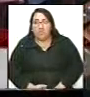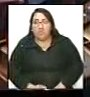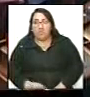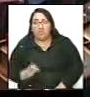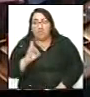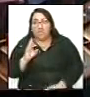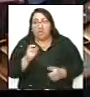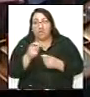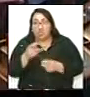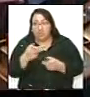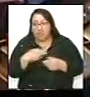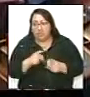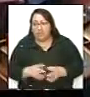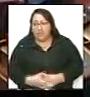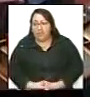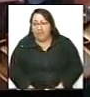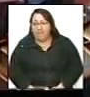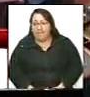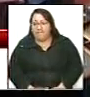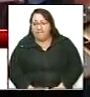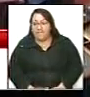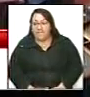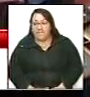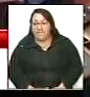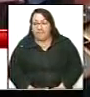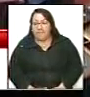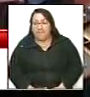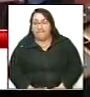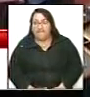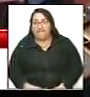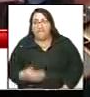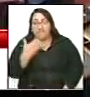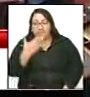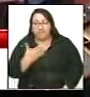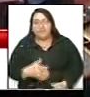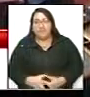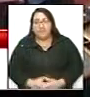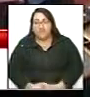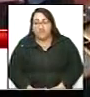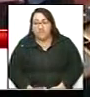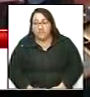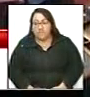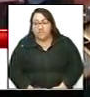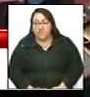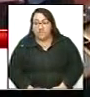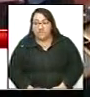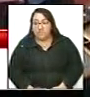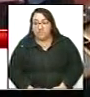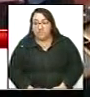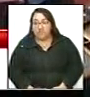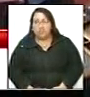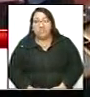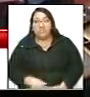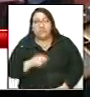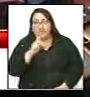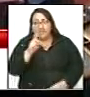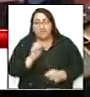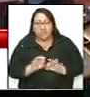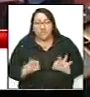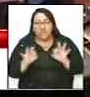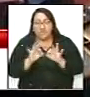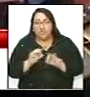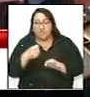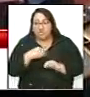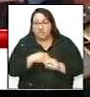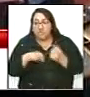interrupción, sí. Si usted lo permite. Sí, congresista Figueroa. Muchas gracias, señora fiscal. Yo quería preguntarle algo importante en